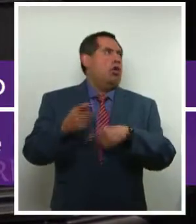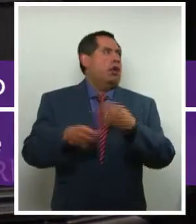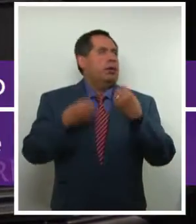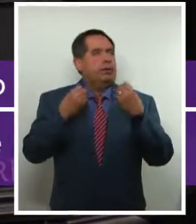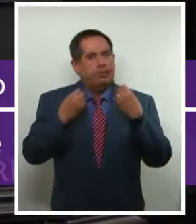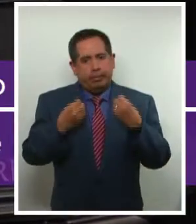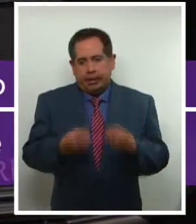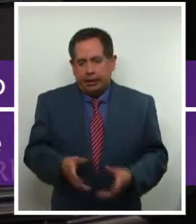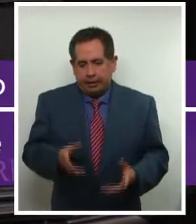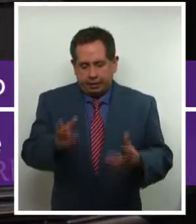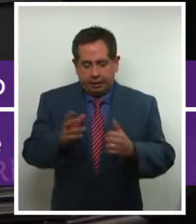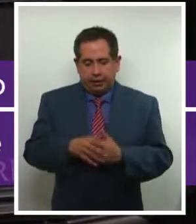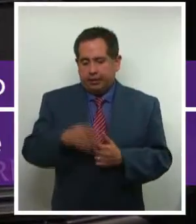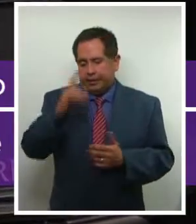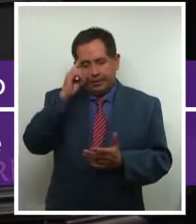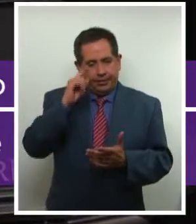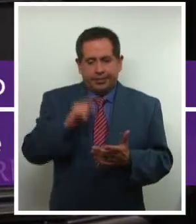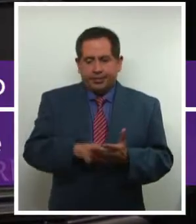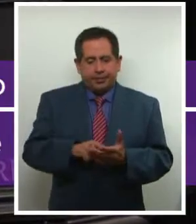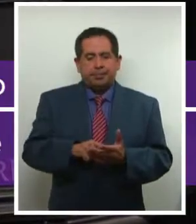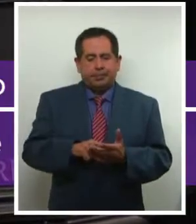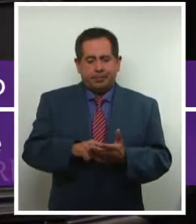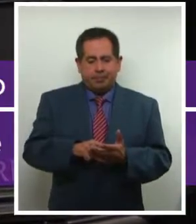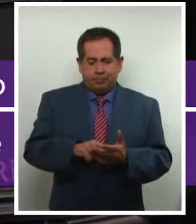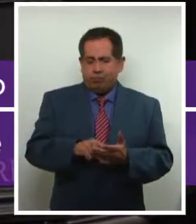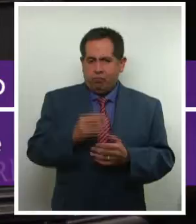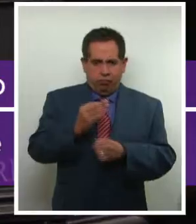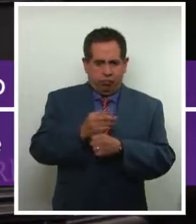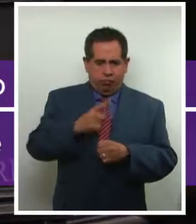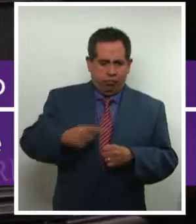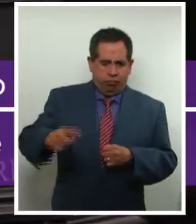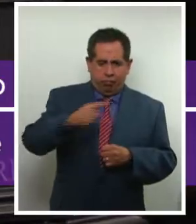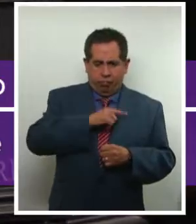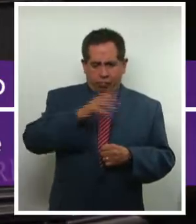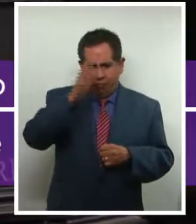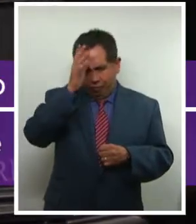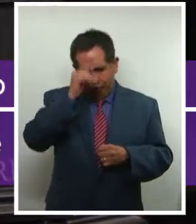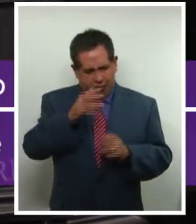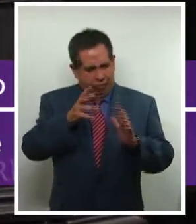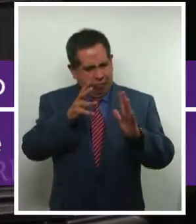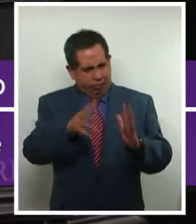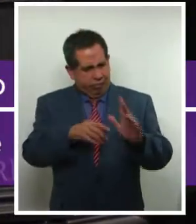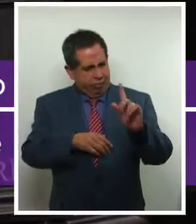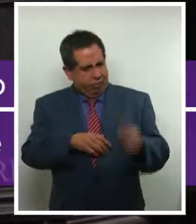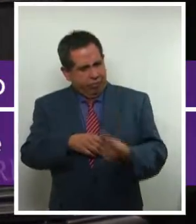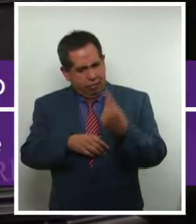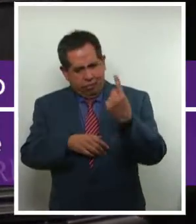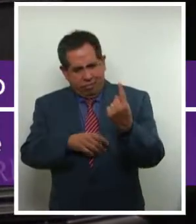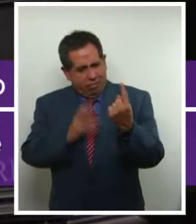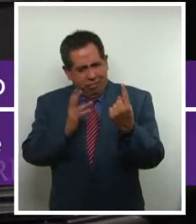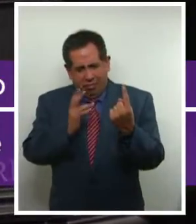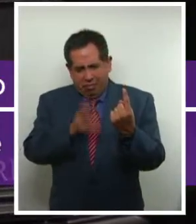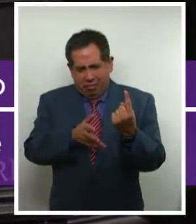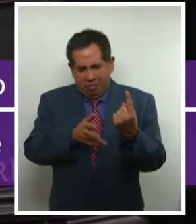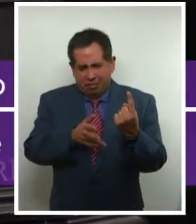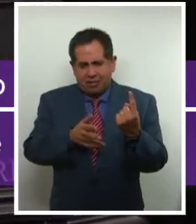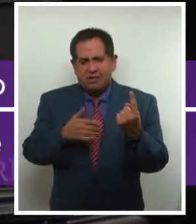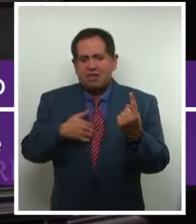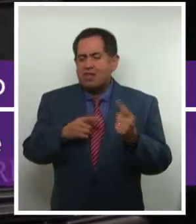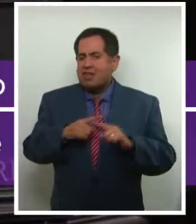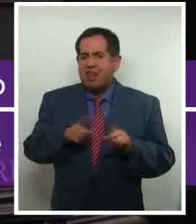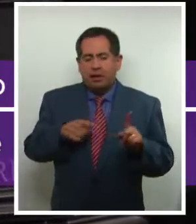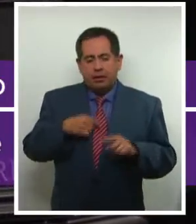sustantiva, que creo que si hay consenso en que se quede un solo texto. Yo